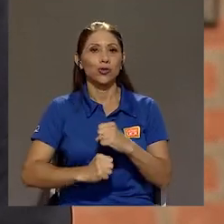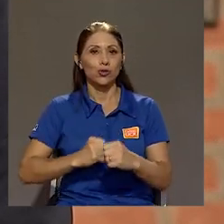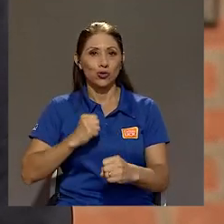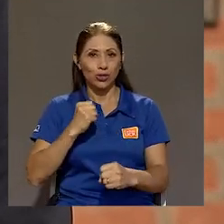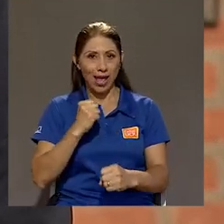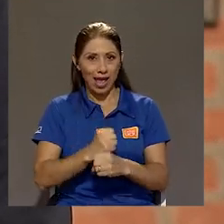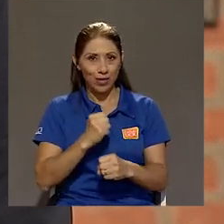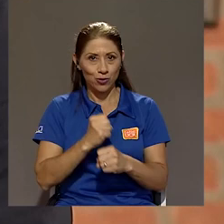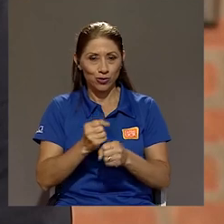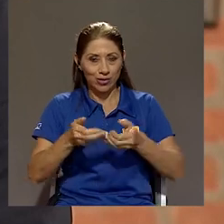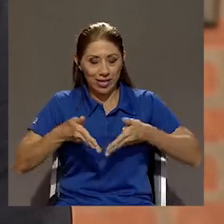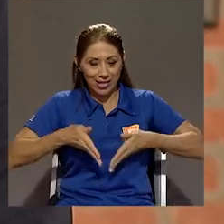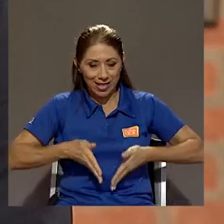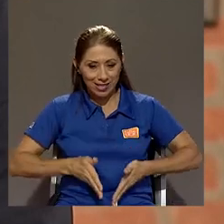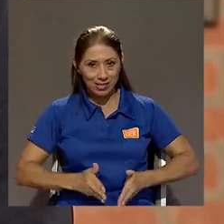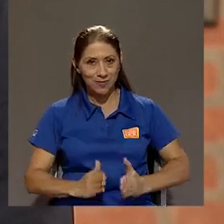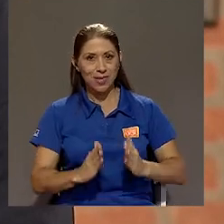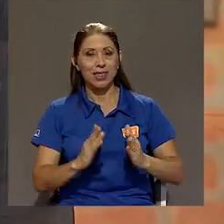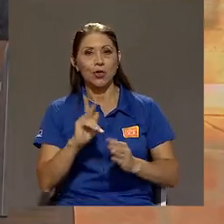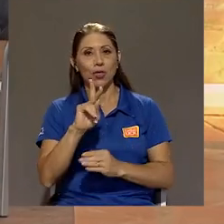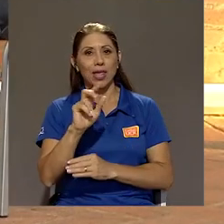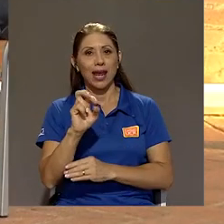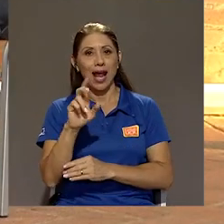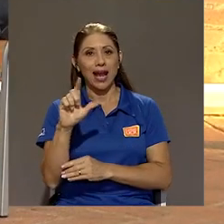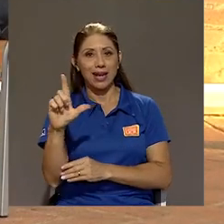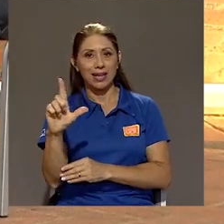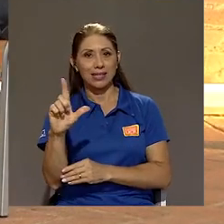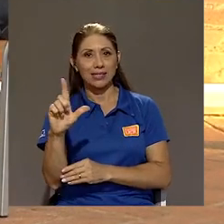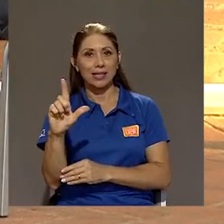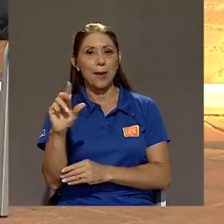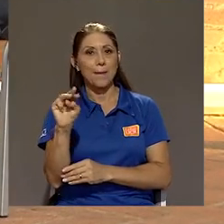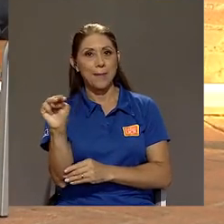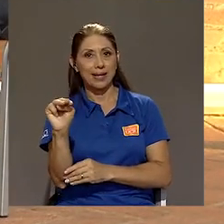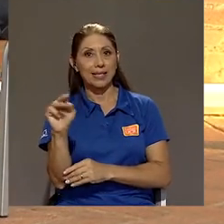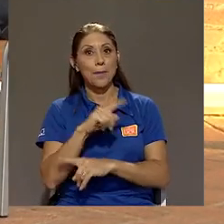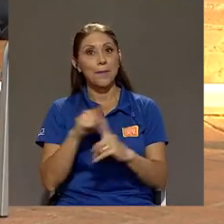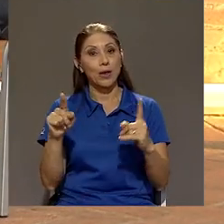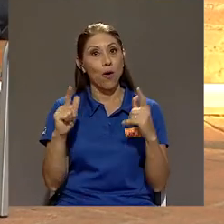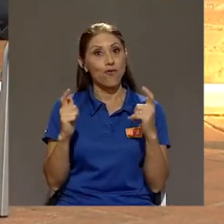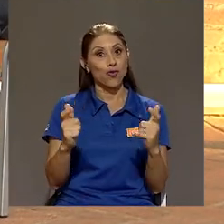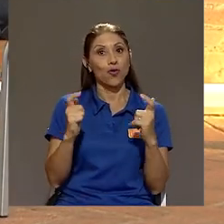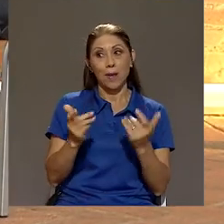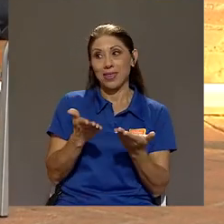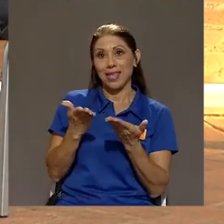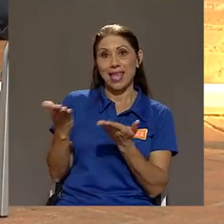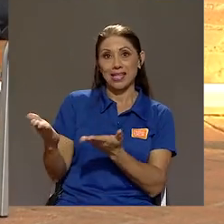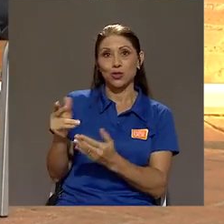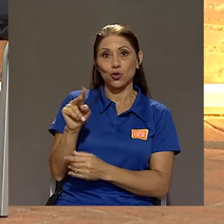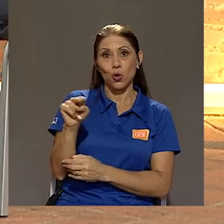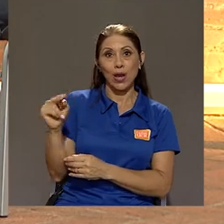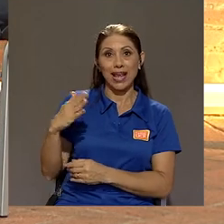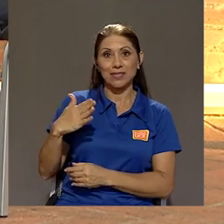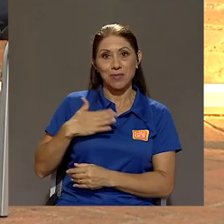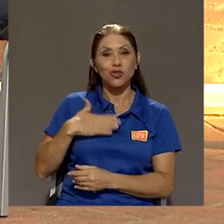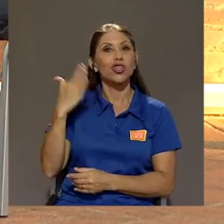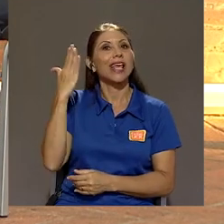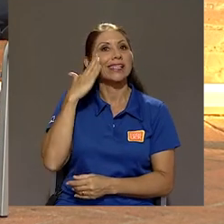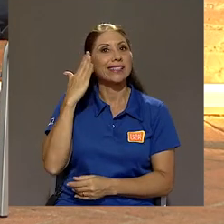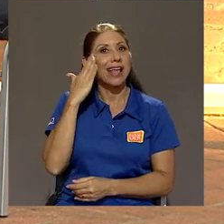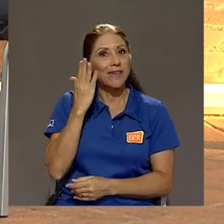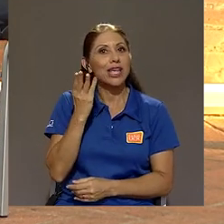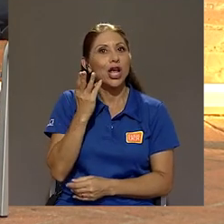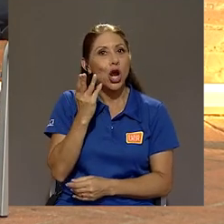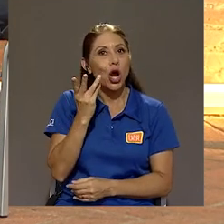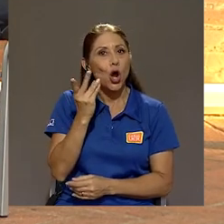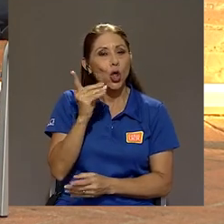Carlos, pero afortunadamente tengo estos colegas míos que sí saben hasta contar,